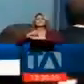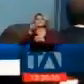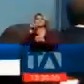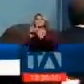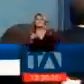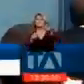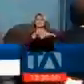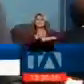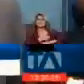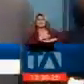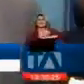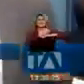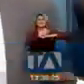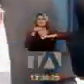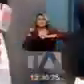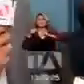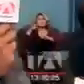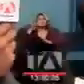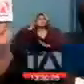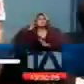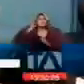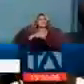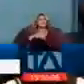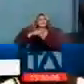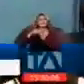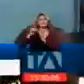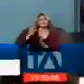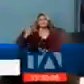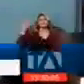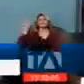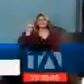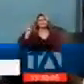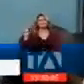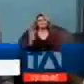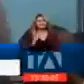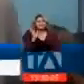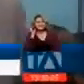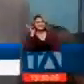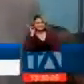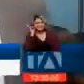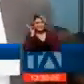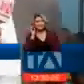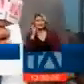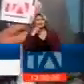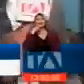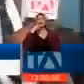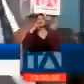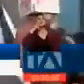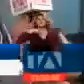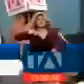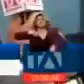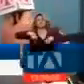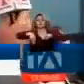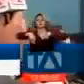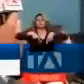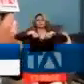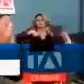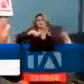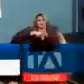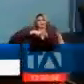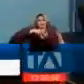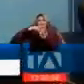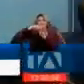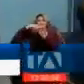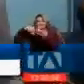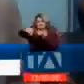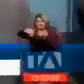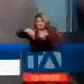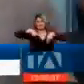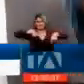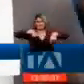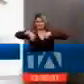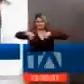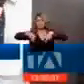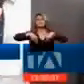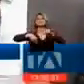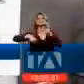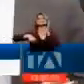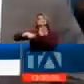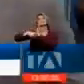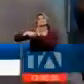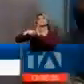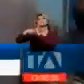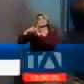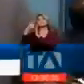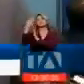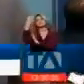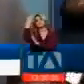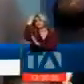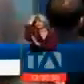Norman Ray, la ministra de Salud, también está el ministro de Transporte y la ministra de Educación.